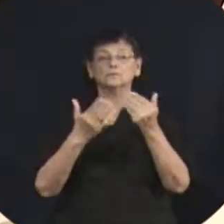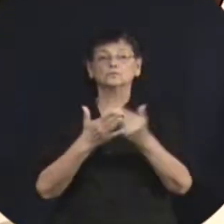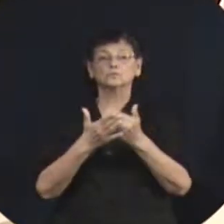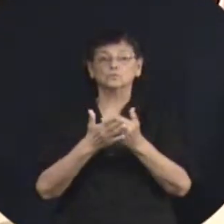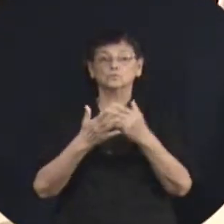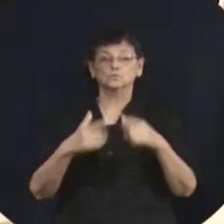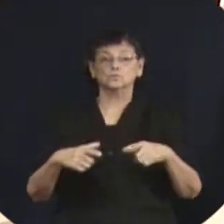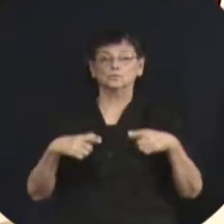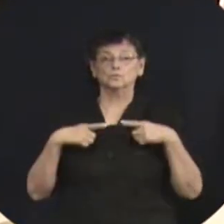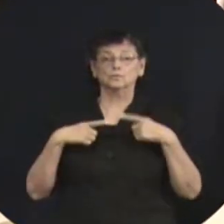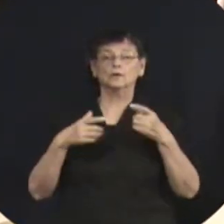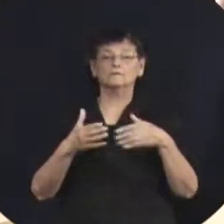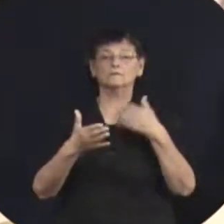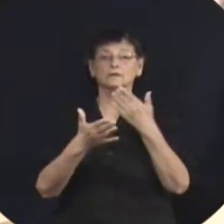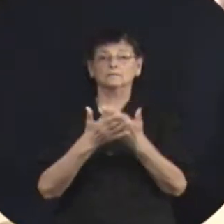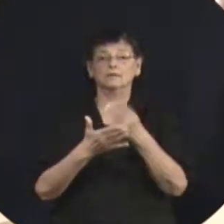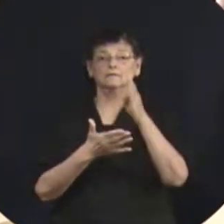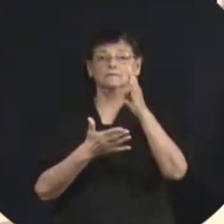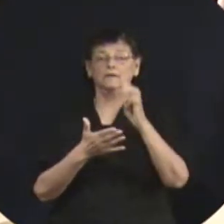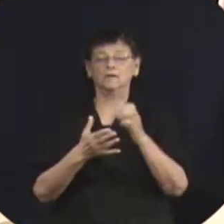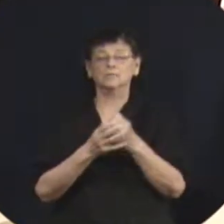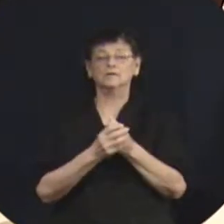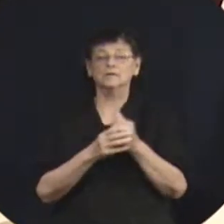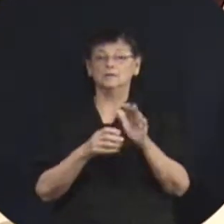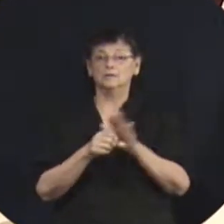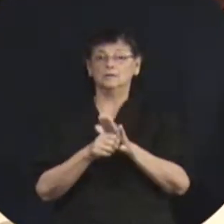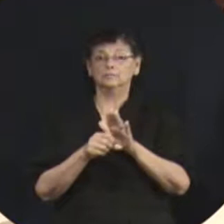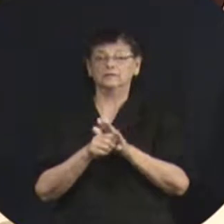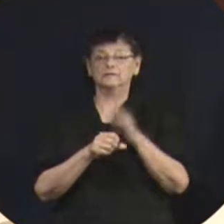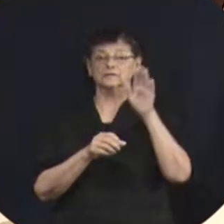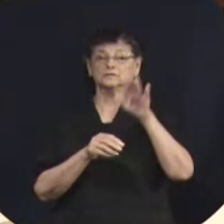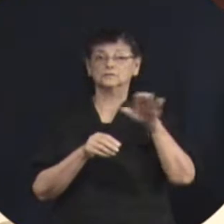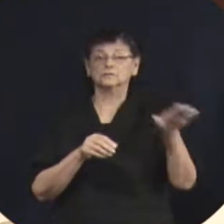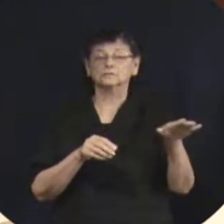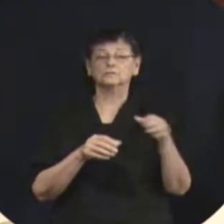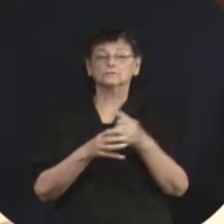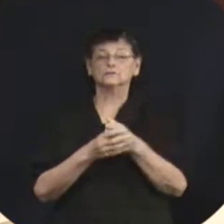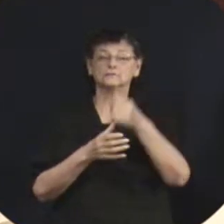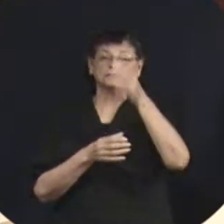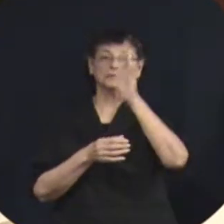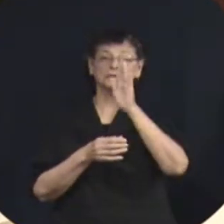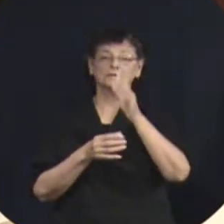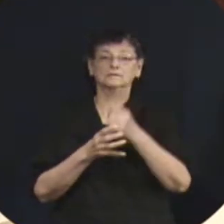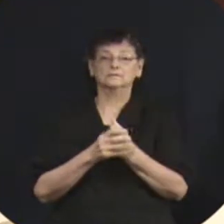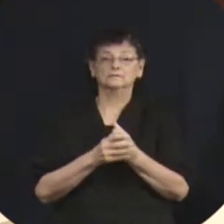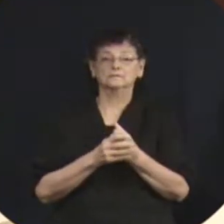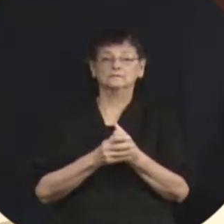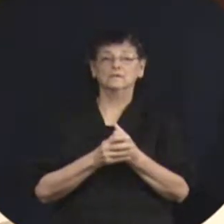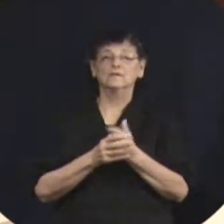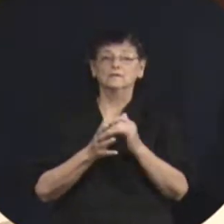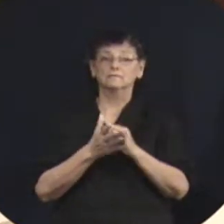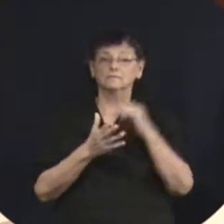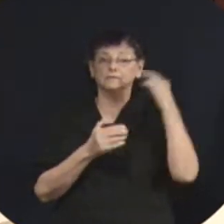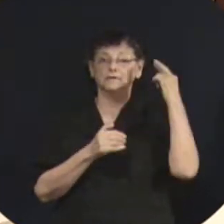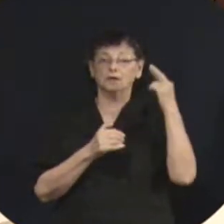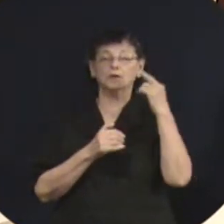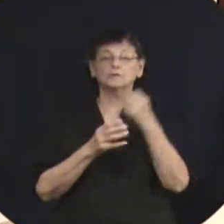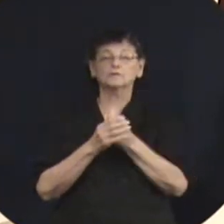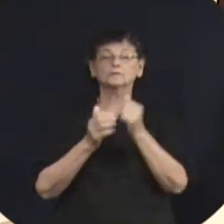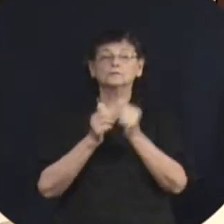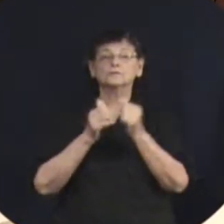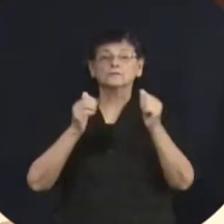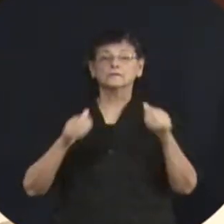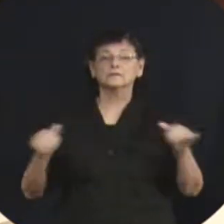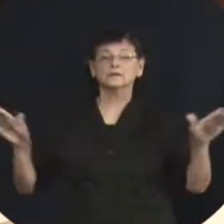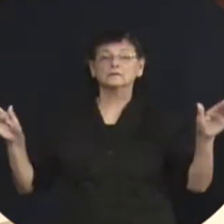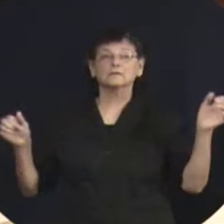vida, lleguemos a ser con plenitud hijos e hijas de Dios. Por eso, con los